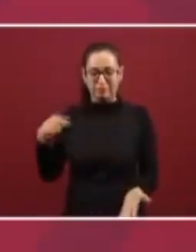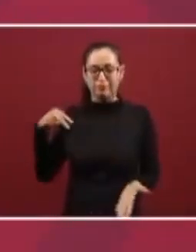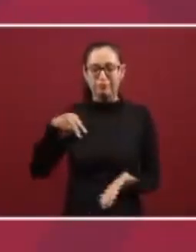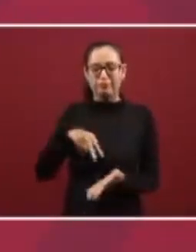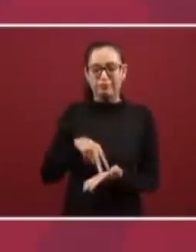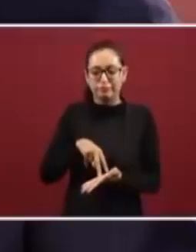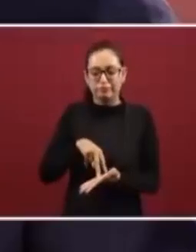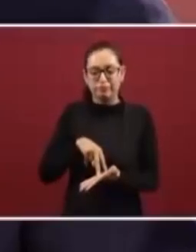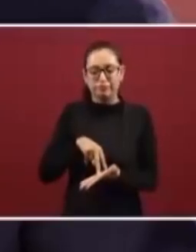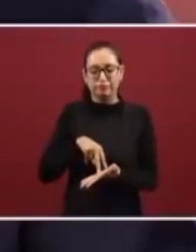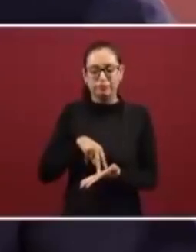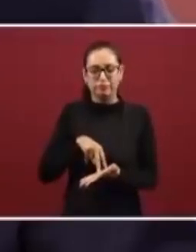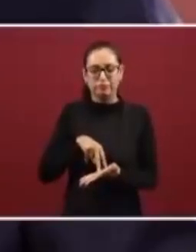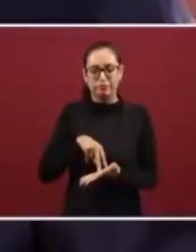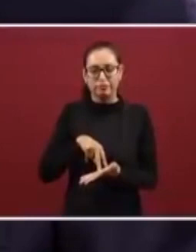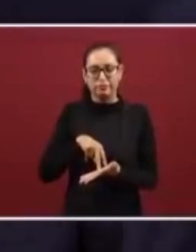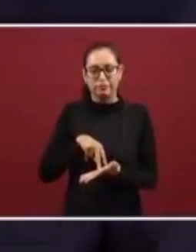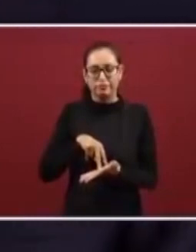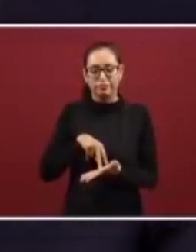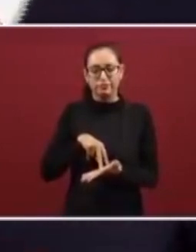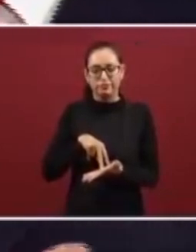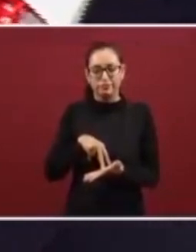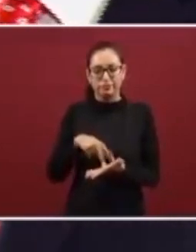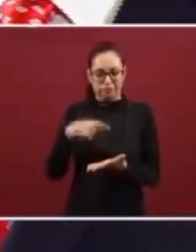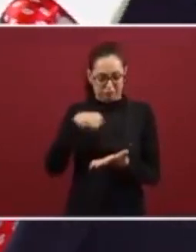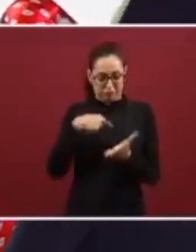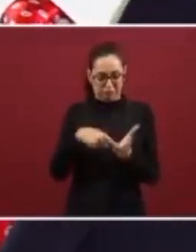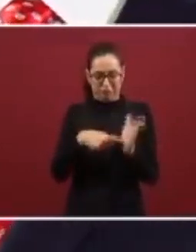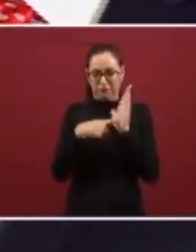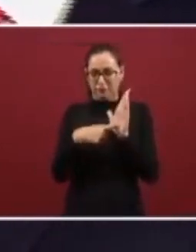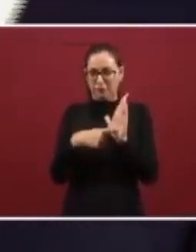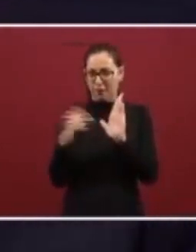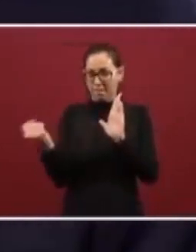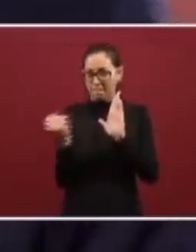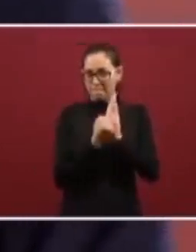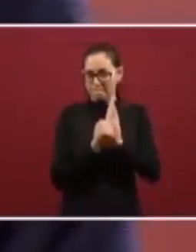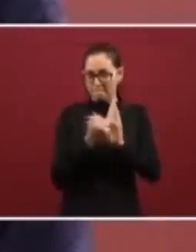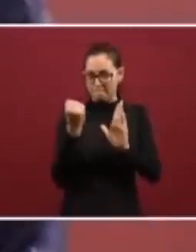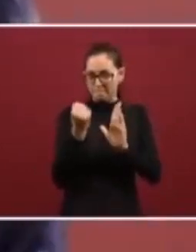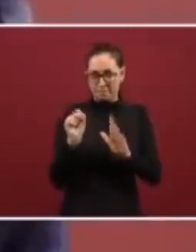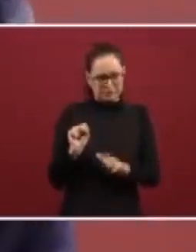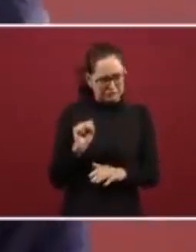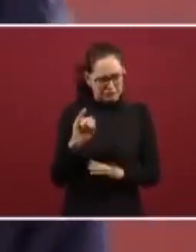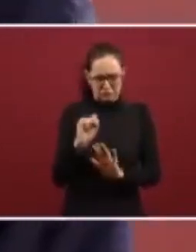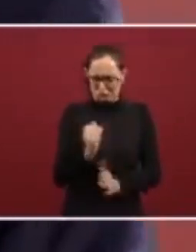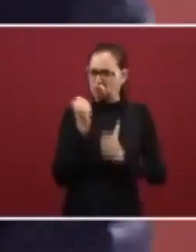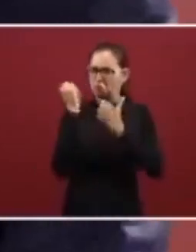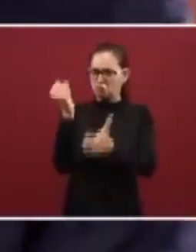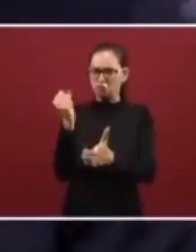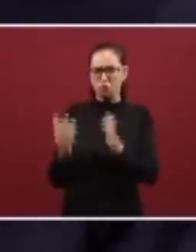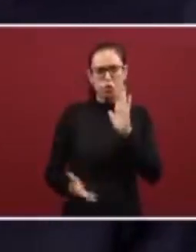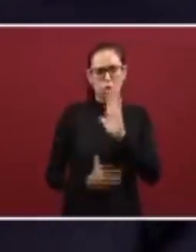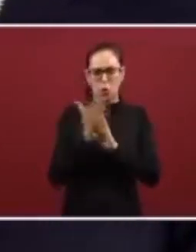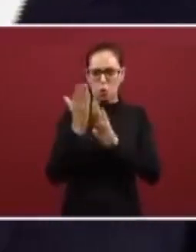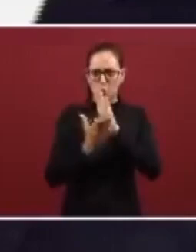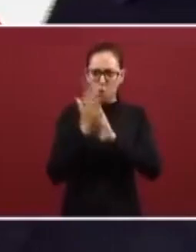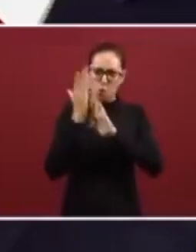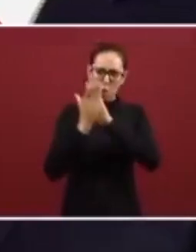y yo llevaba ya la autorización la inversión para